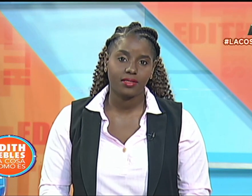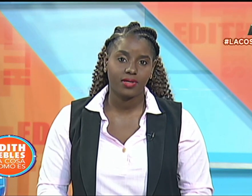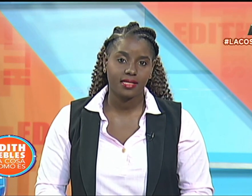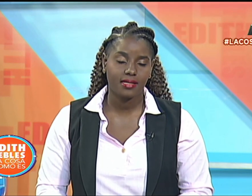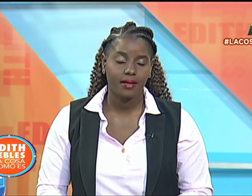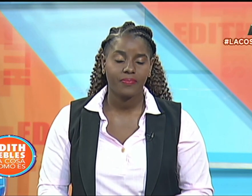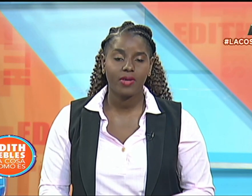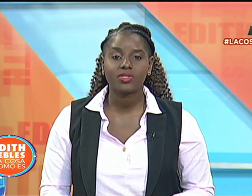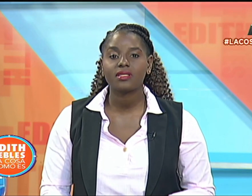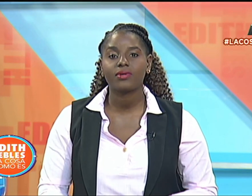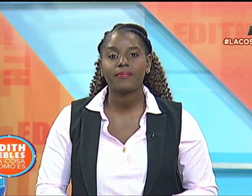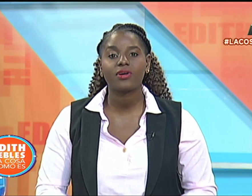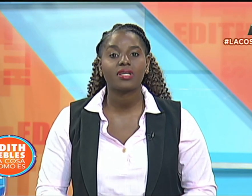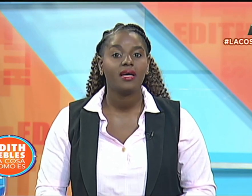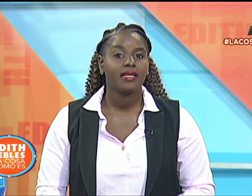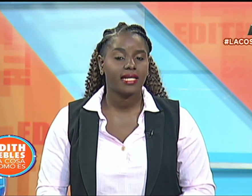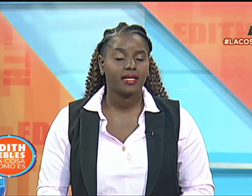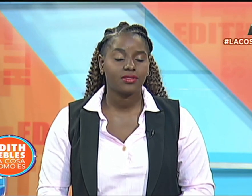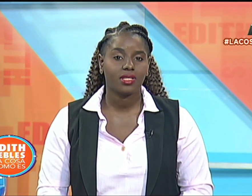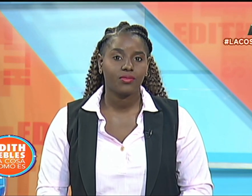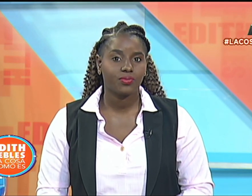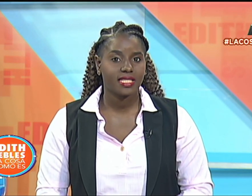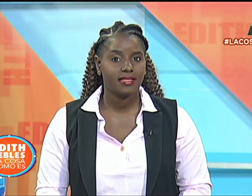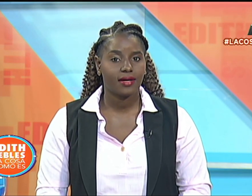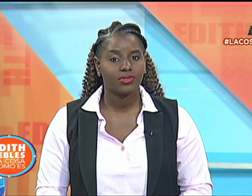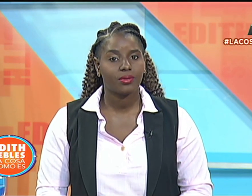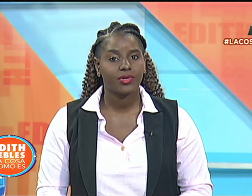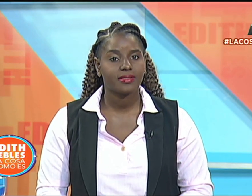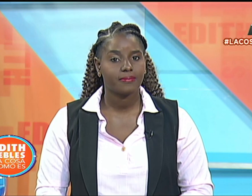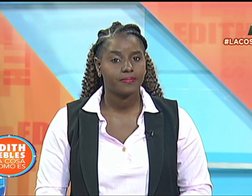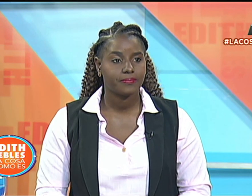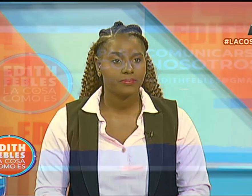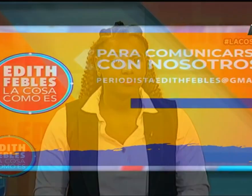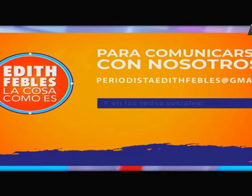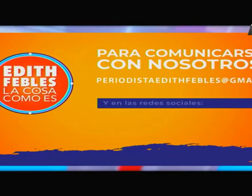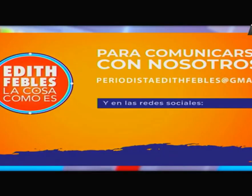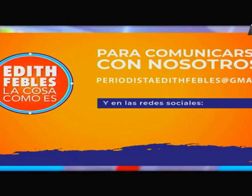y criminalidad organizada. Vamos a hacer una pausa y al regreso tenemos más de La Cosa Como Es.